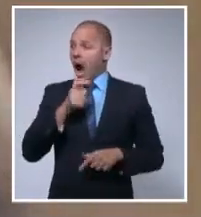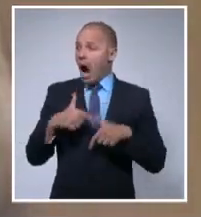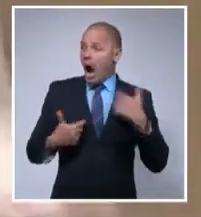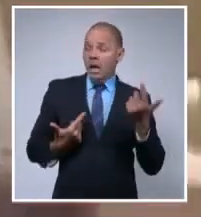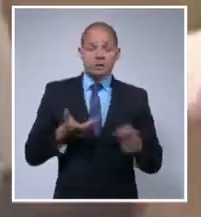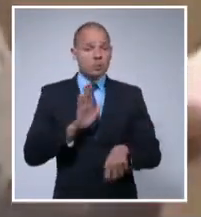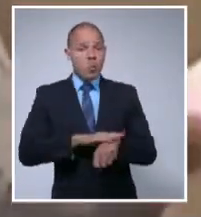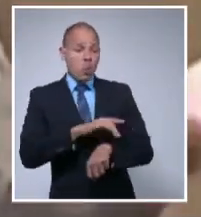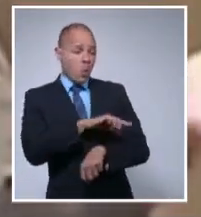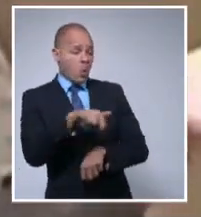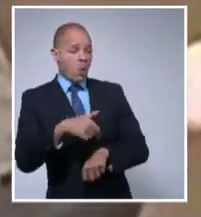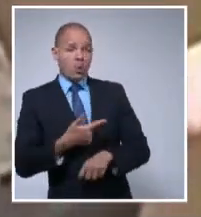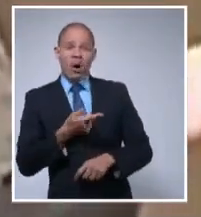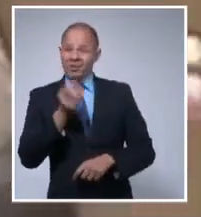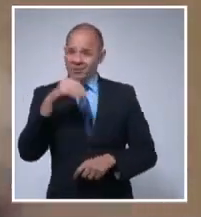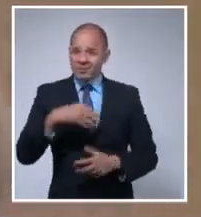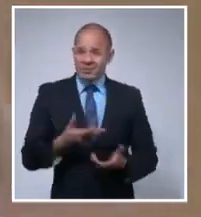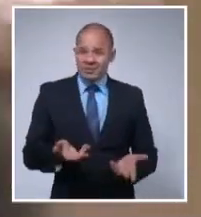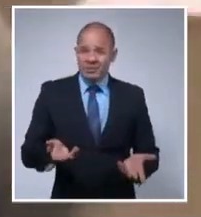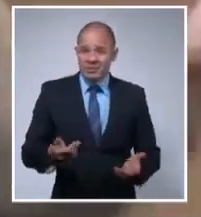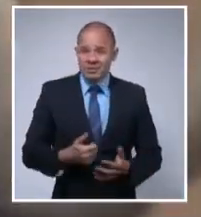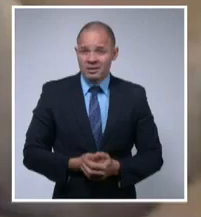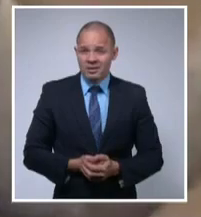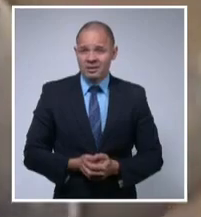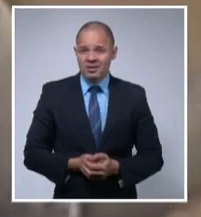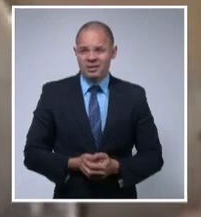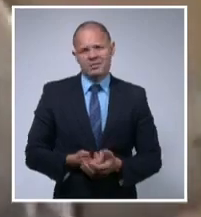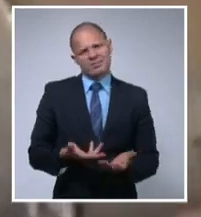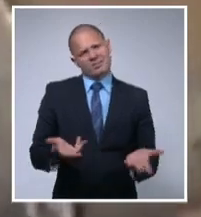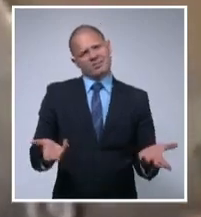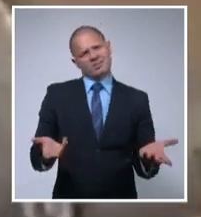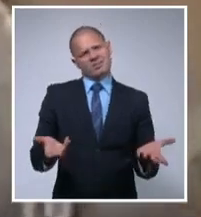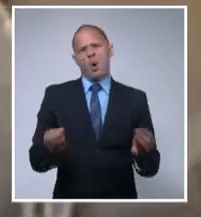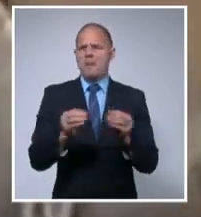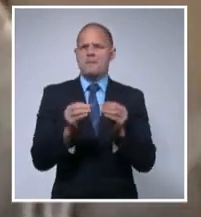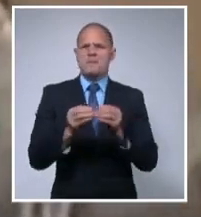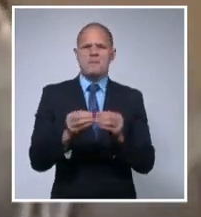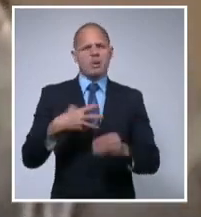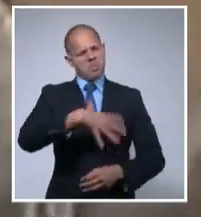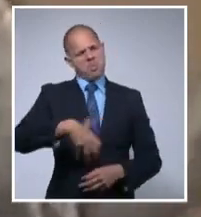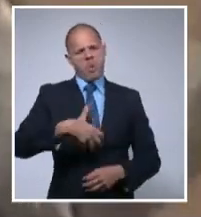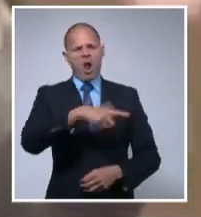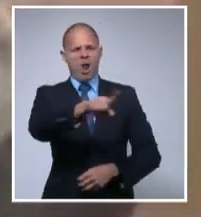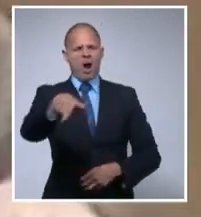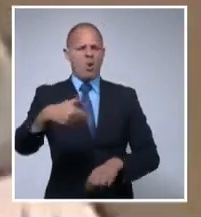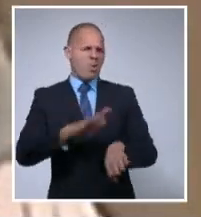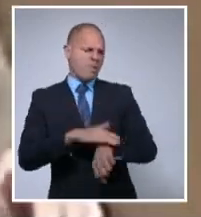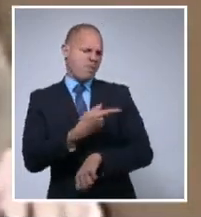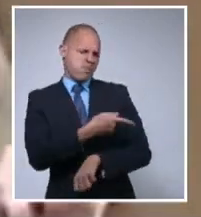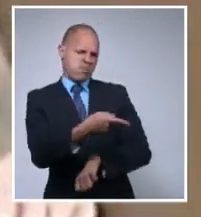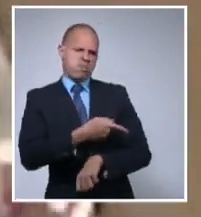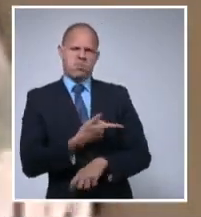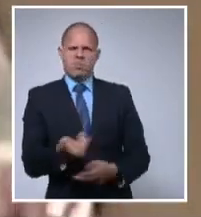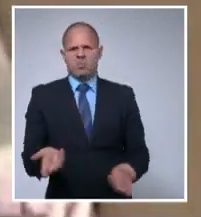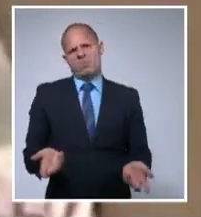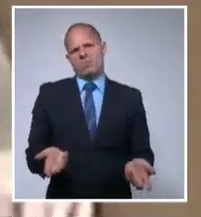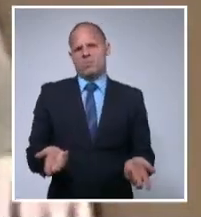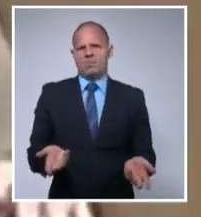saben que están provocando. Señor, no, porque va a tener que estar el pueblo todos los días, ¿no?